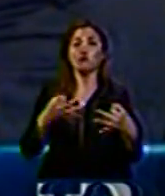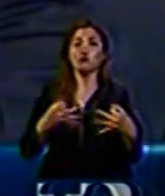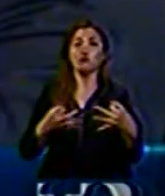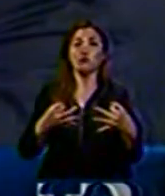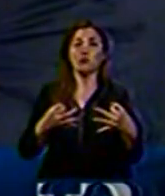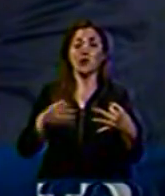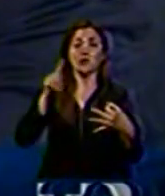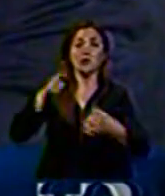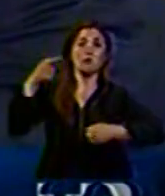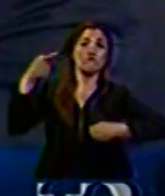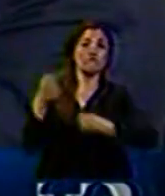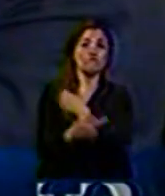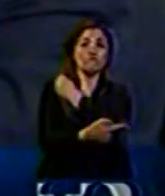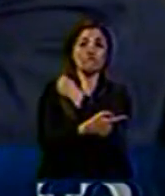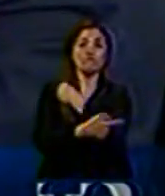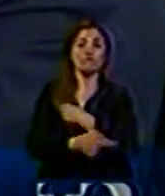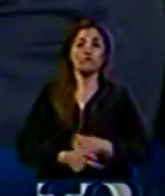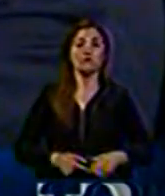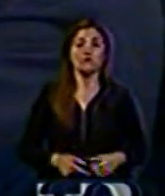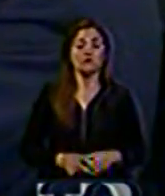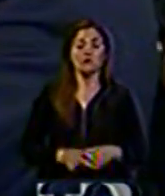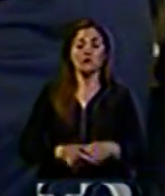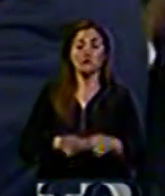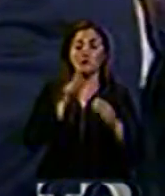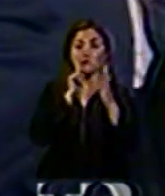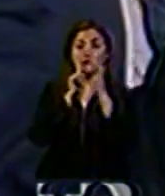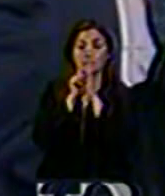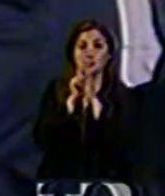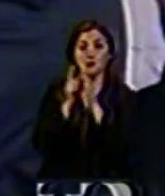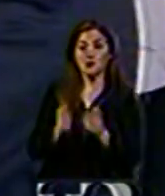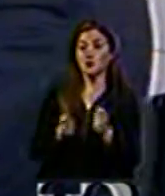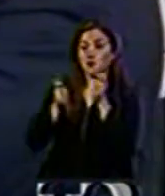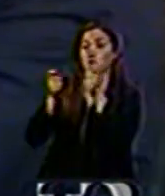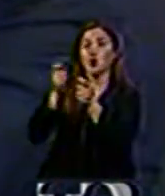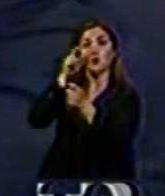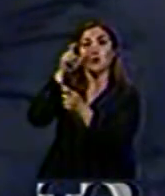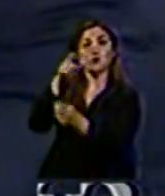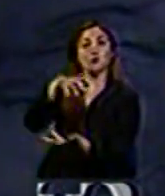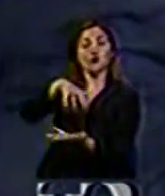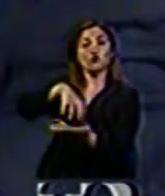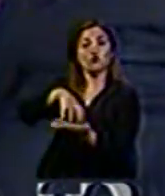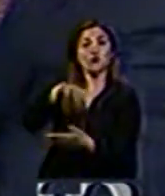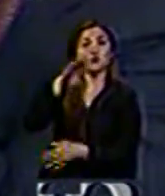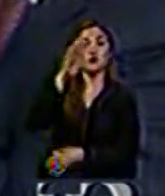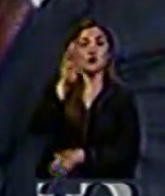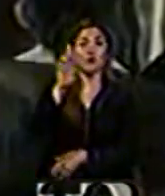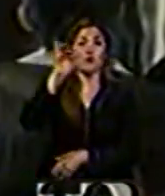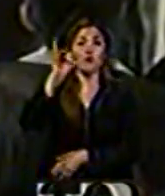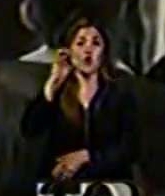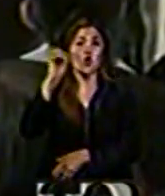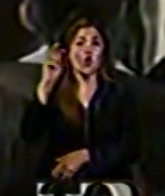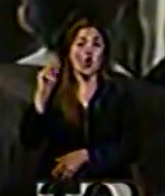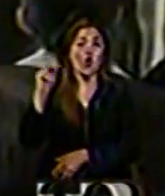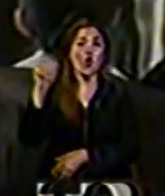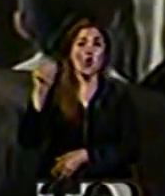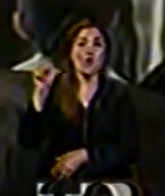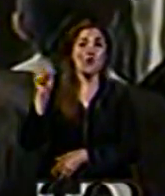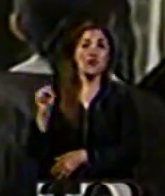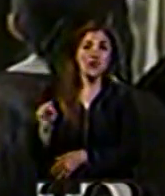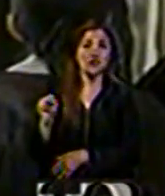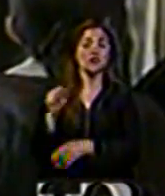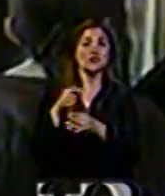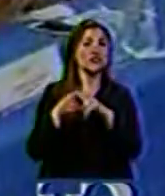quedar de ninguna manera en la impunidad. La denuncia fue puesta en manos del fiscal provincial Edmundo Briones. Su contenido, una serie